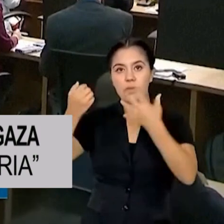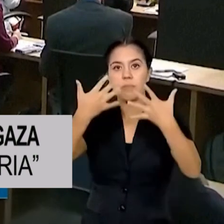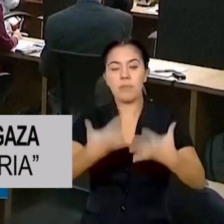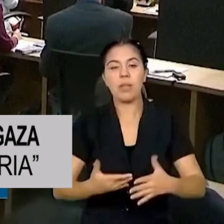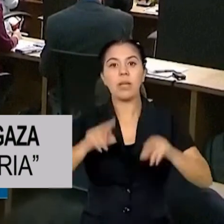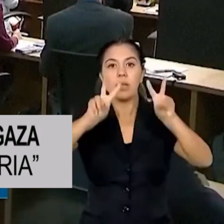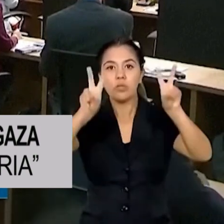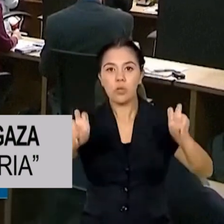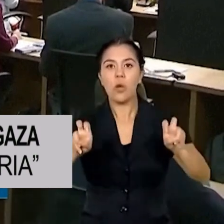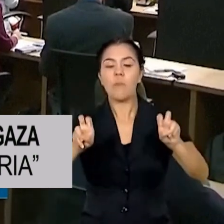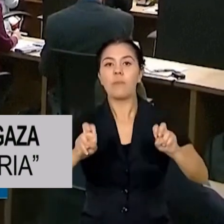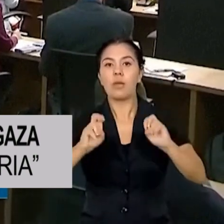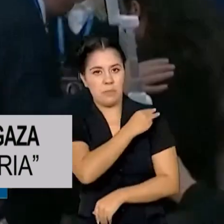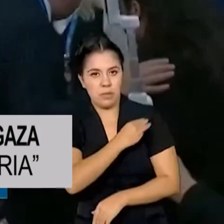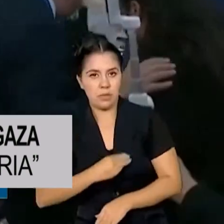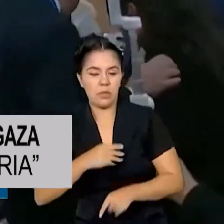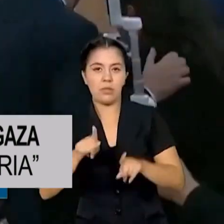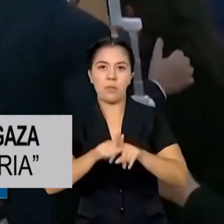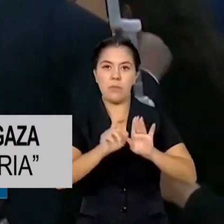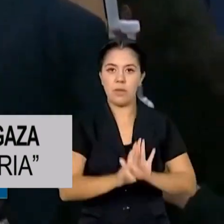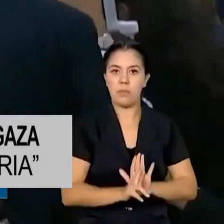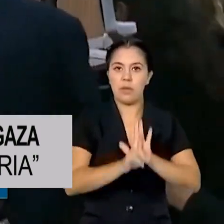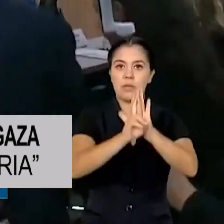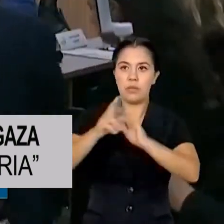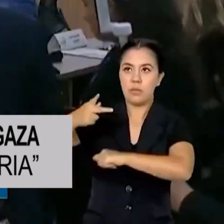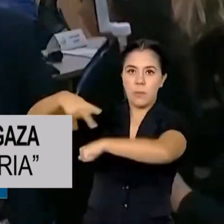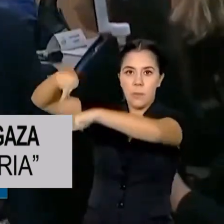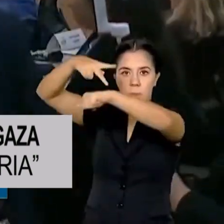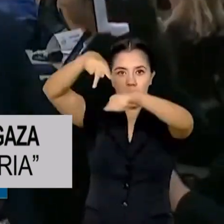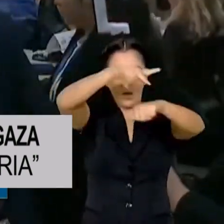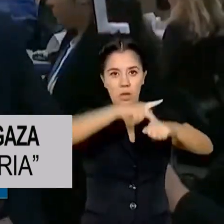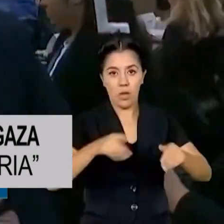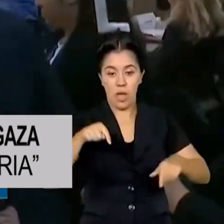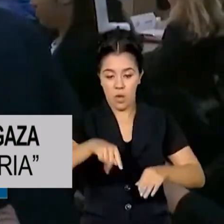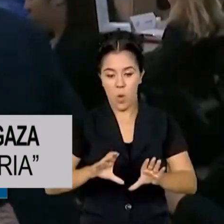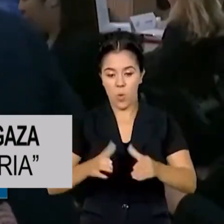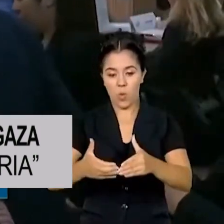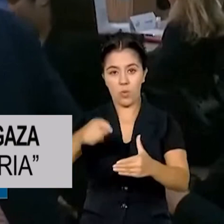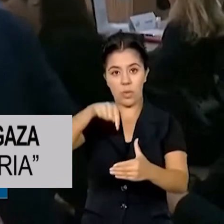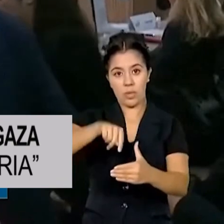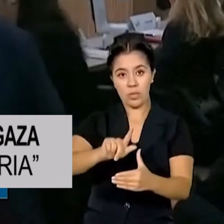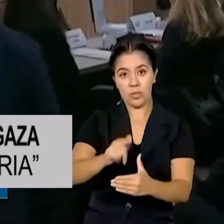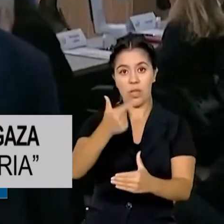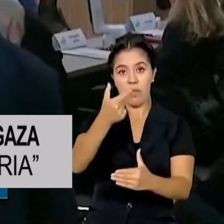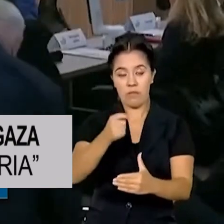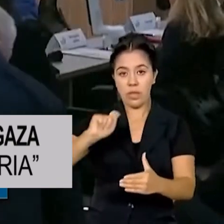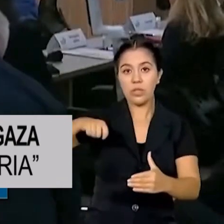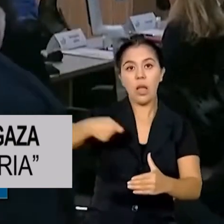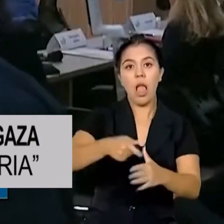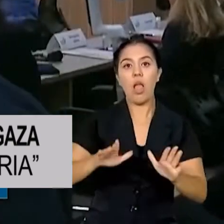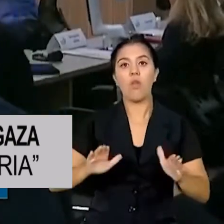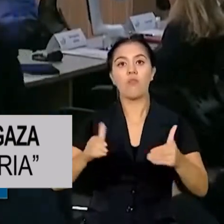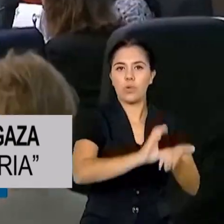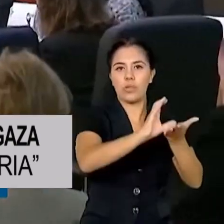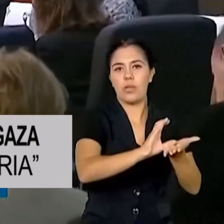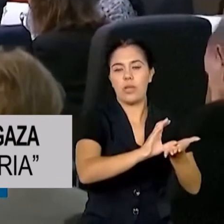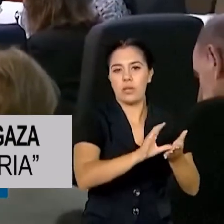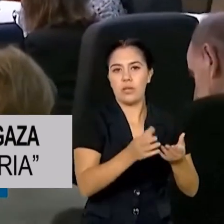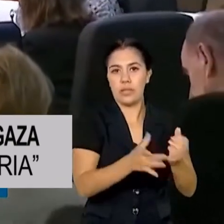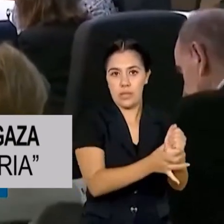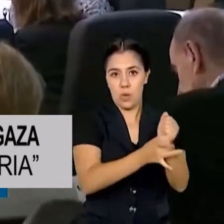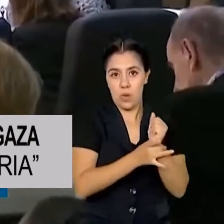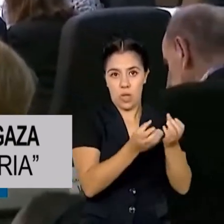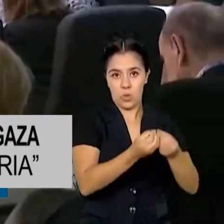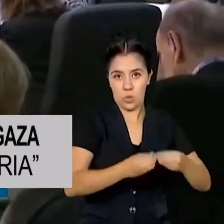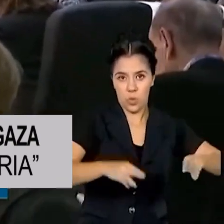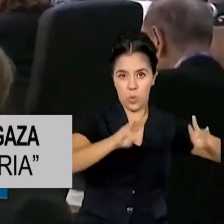territorial y autodeterminación. El derecho internacional y las instituciones multilaterales son el camino para resolver conflictos y la acción militar